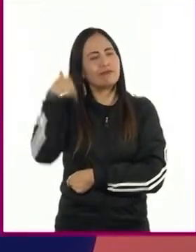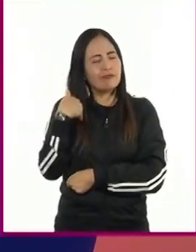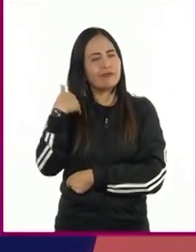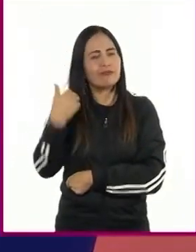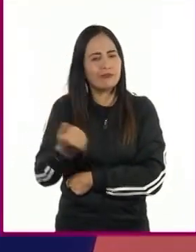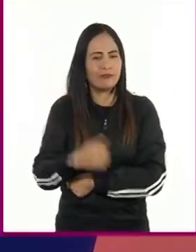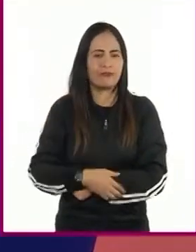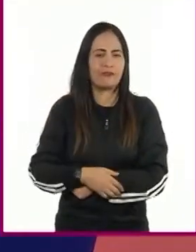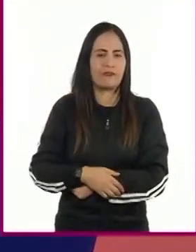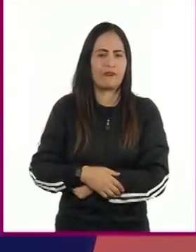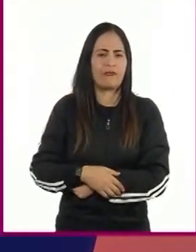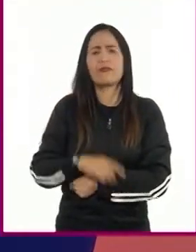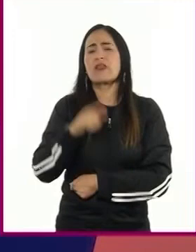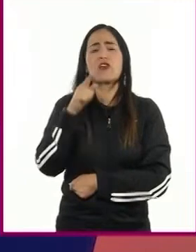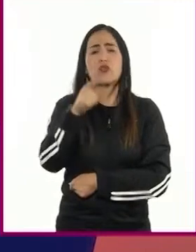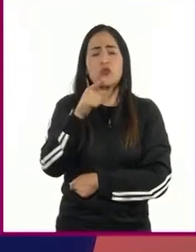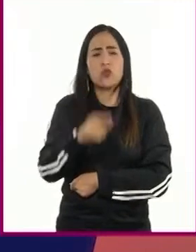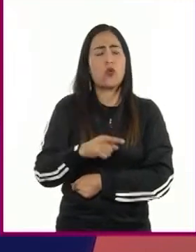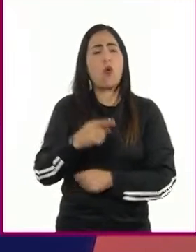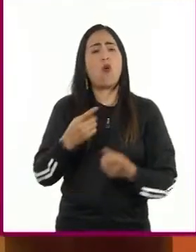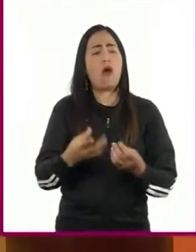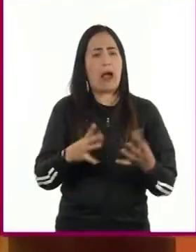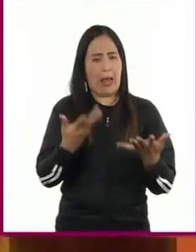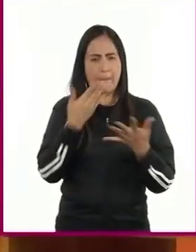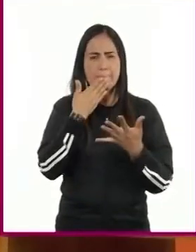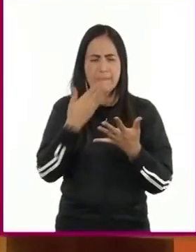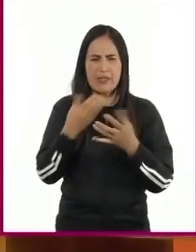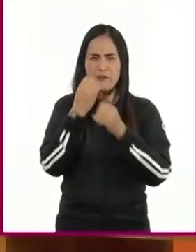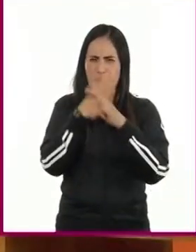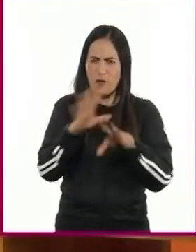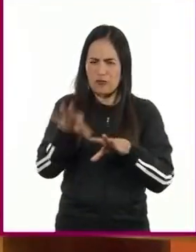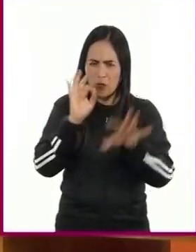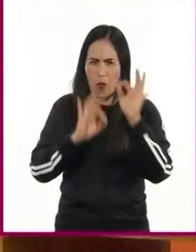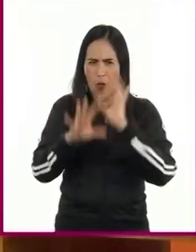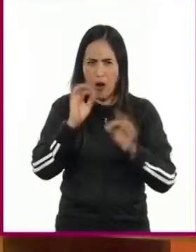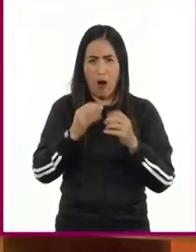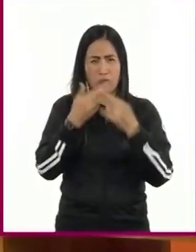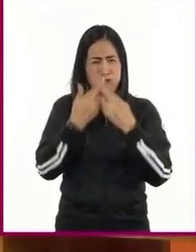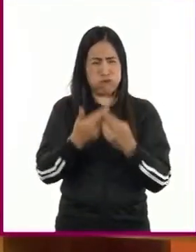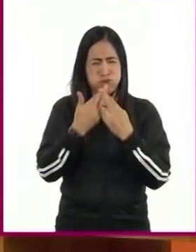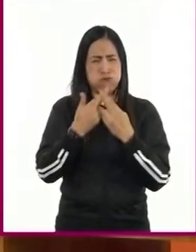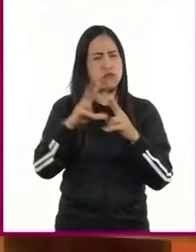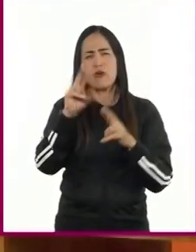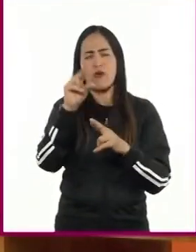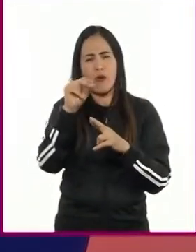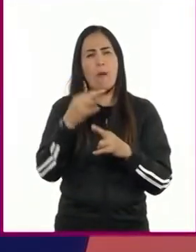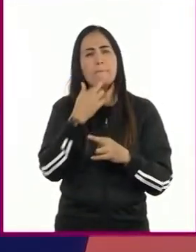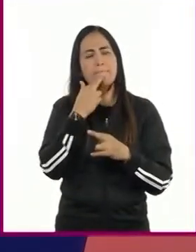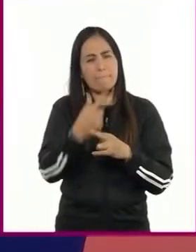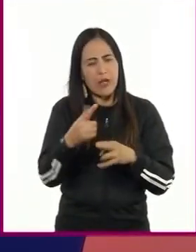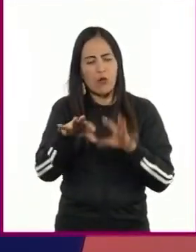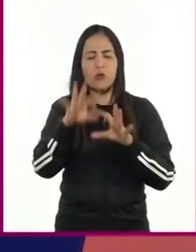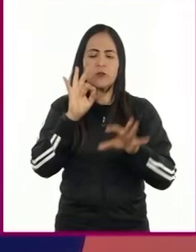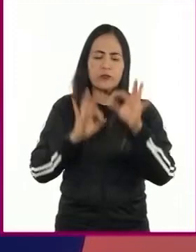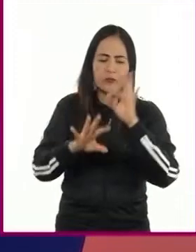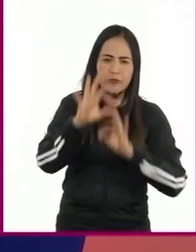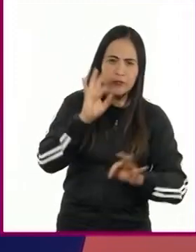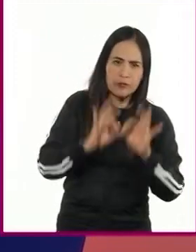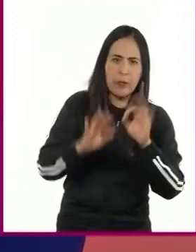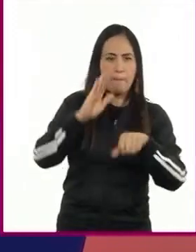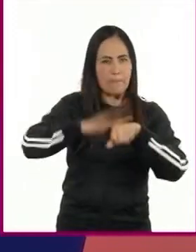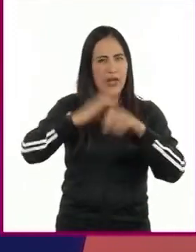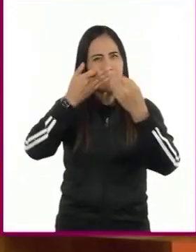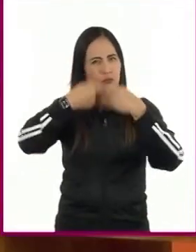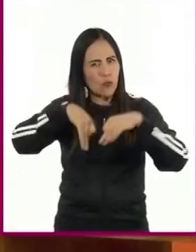darle prioridad a la calidad, no a la cantidad. Sinceramente, creo que tiene mucha razón, profesora. Es mejor que aproveche